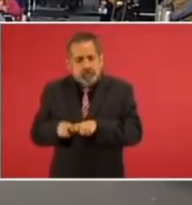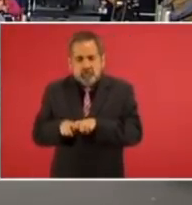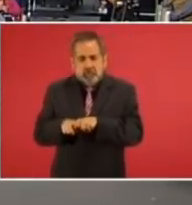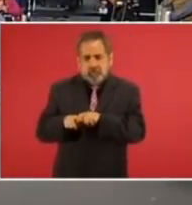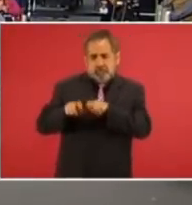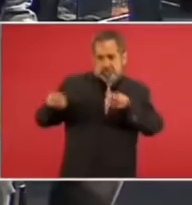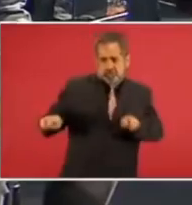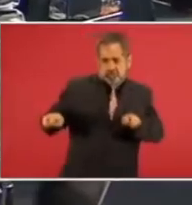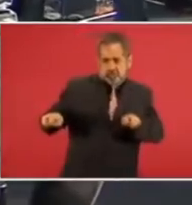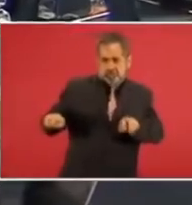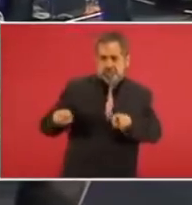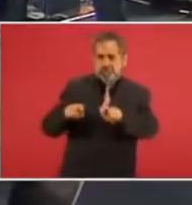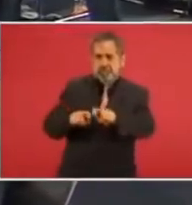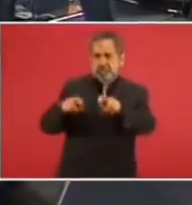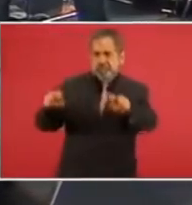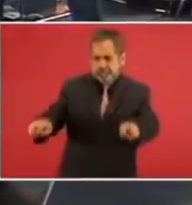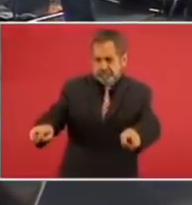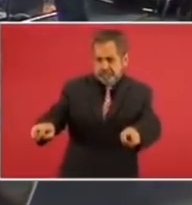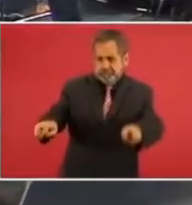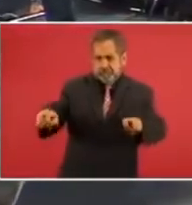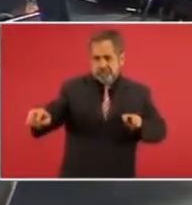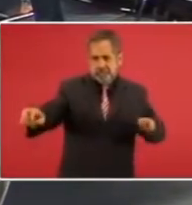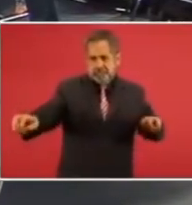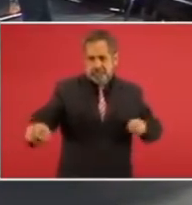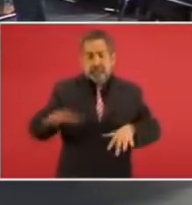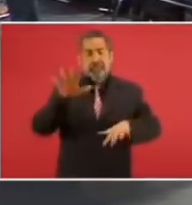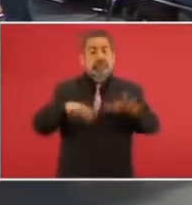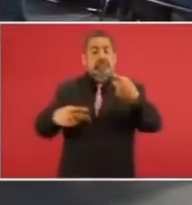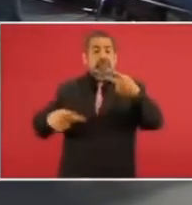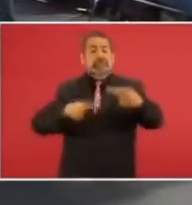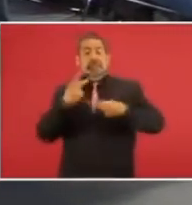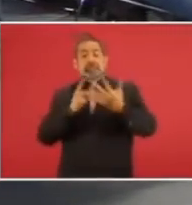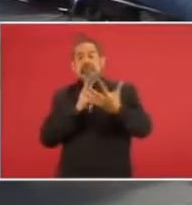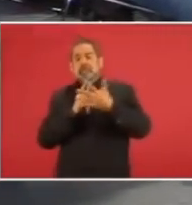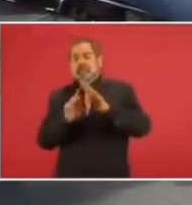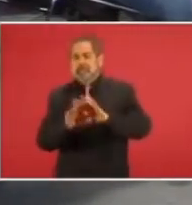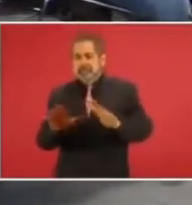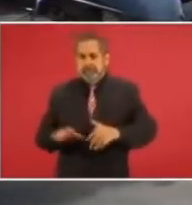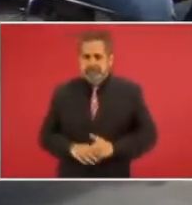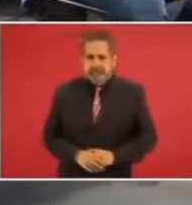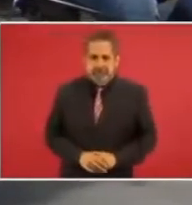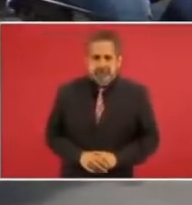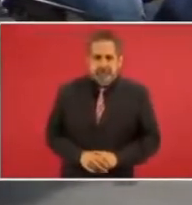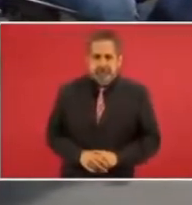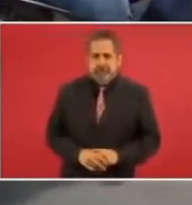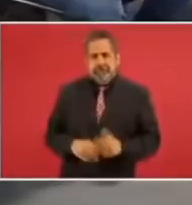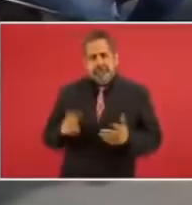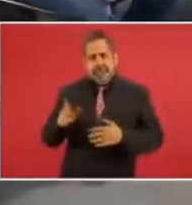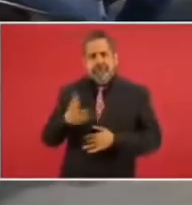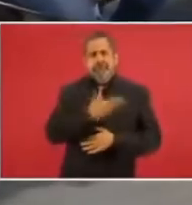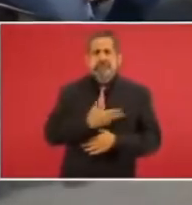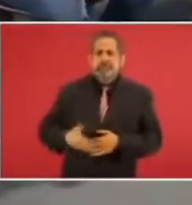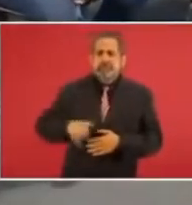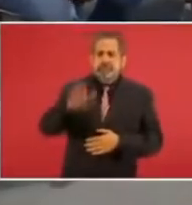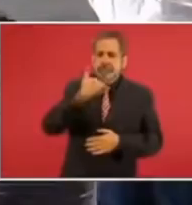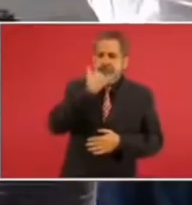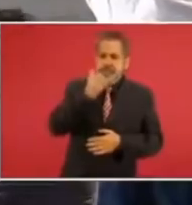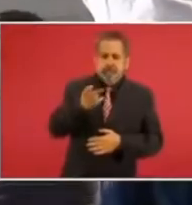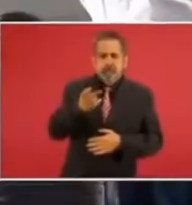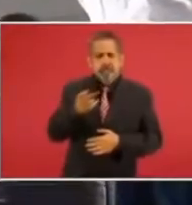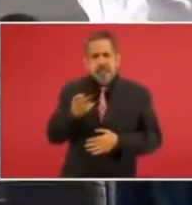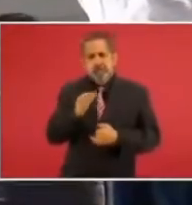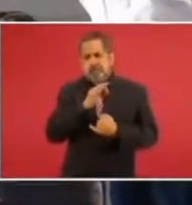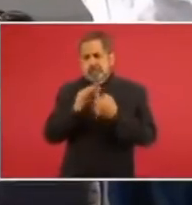amontonamiento? Me echan a veces montón ustedes, pero presidente, me mayoritean. Presidente, disculpe, nada más